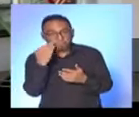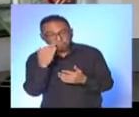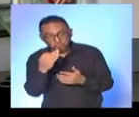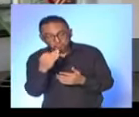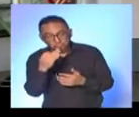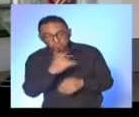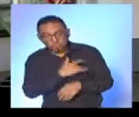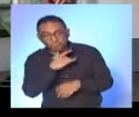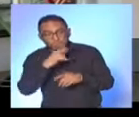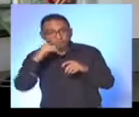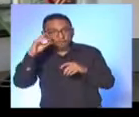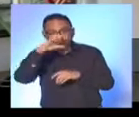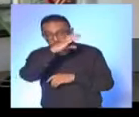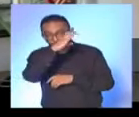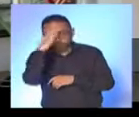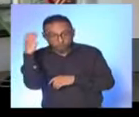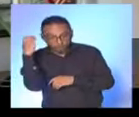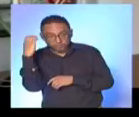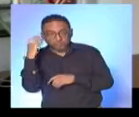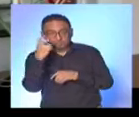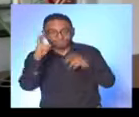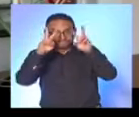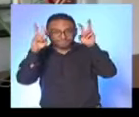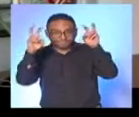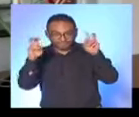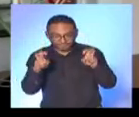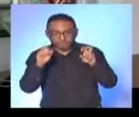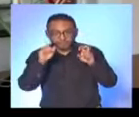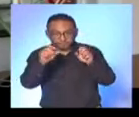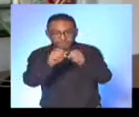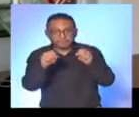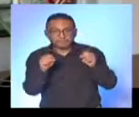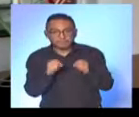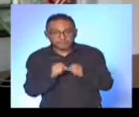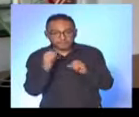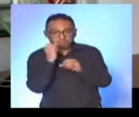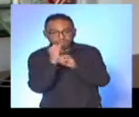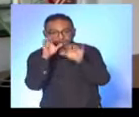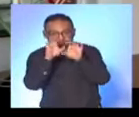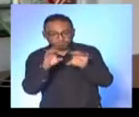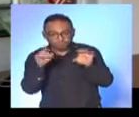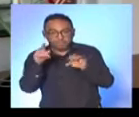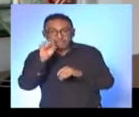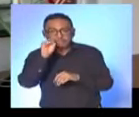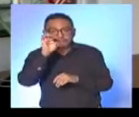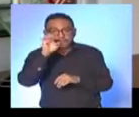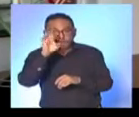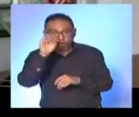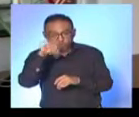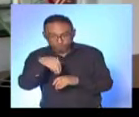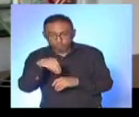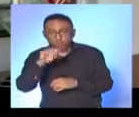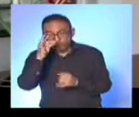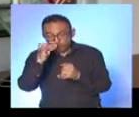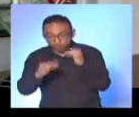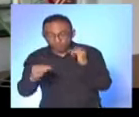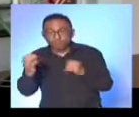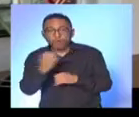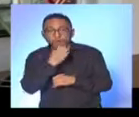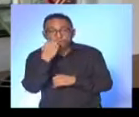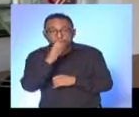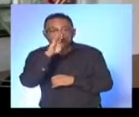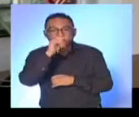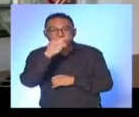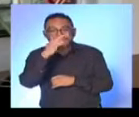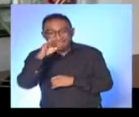fotografía será el tema principal a tratar en las charlas virtuales que ofrece la SECUM. Por último, el Colegio de Bachilleres del Estado